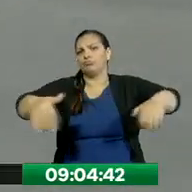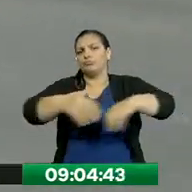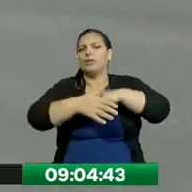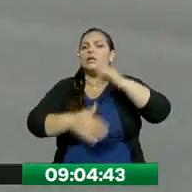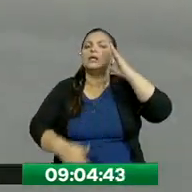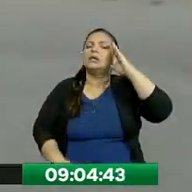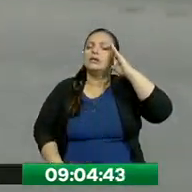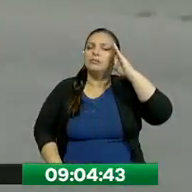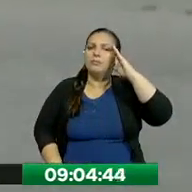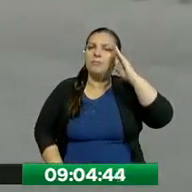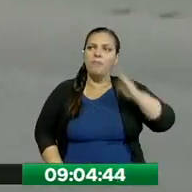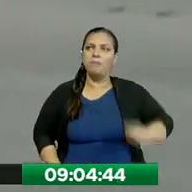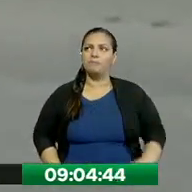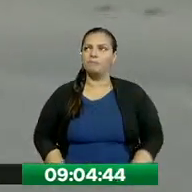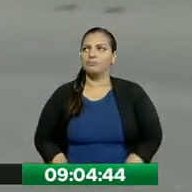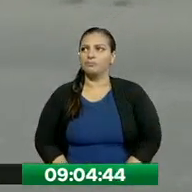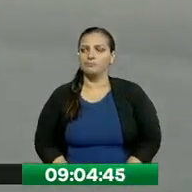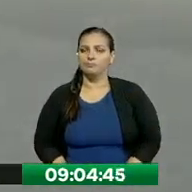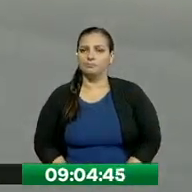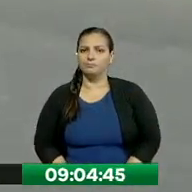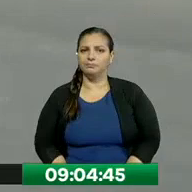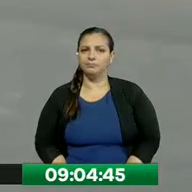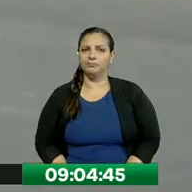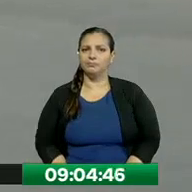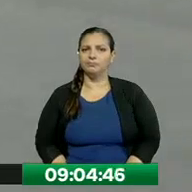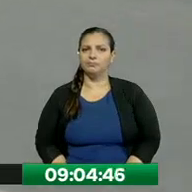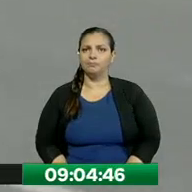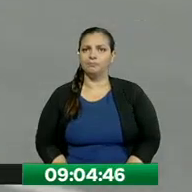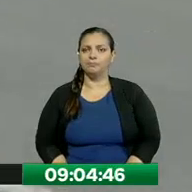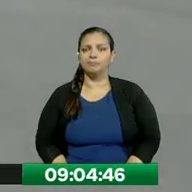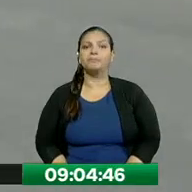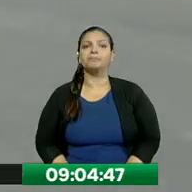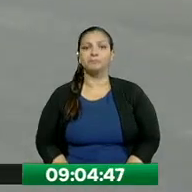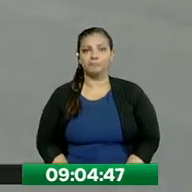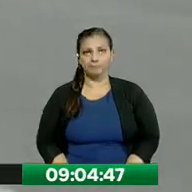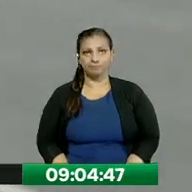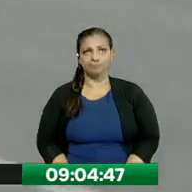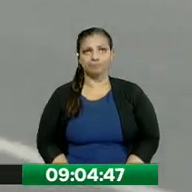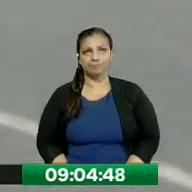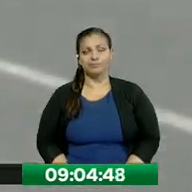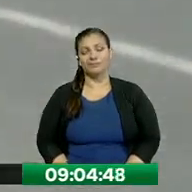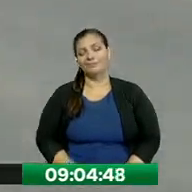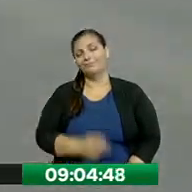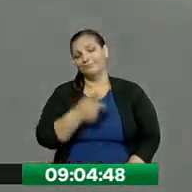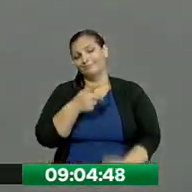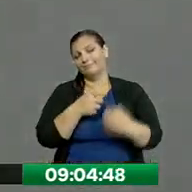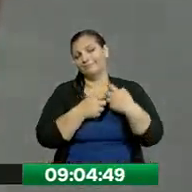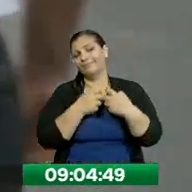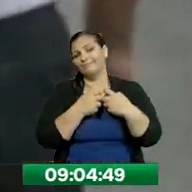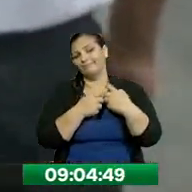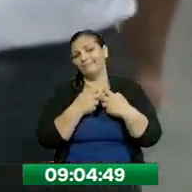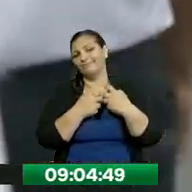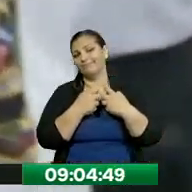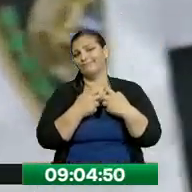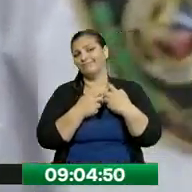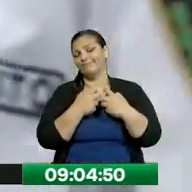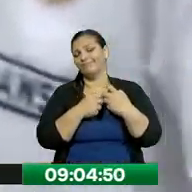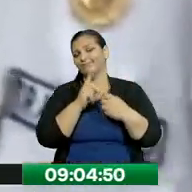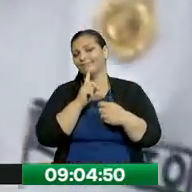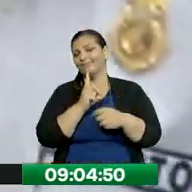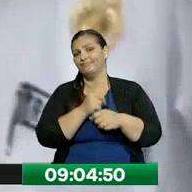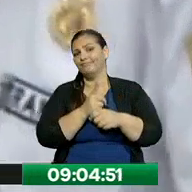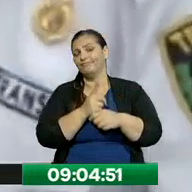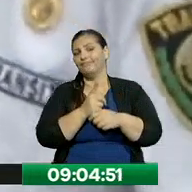a ir creciendo las necesidades y van creciendo también los problemas. Y esto es un problema que tenemos